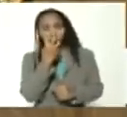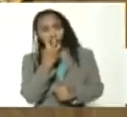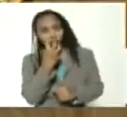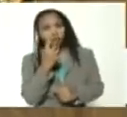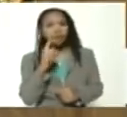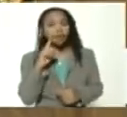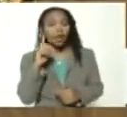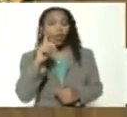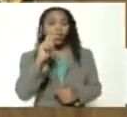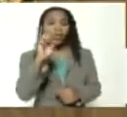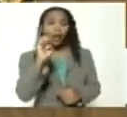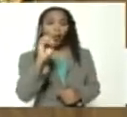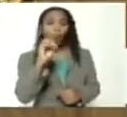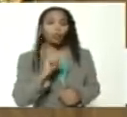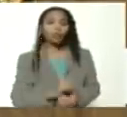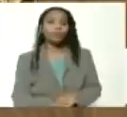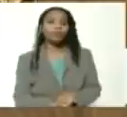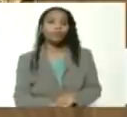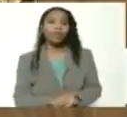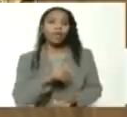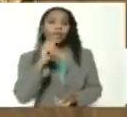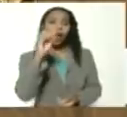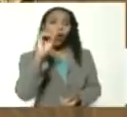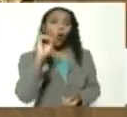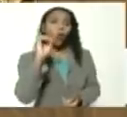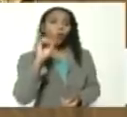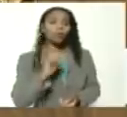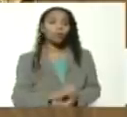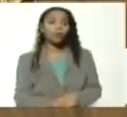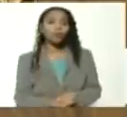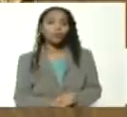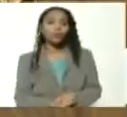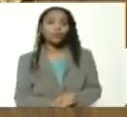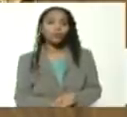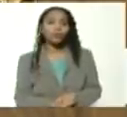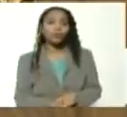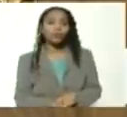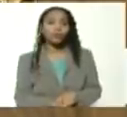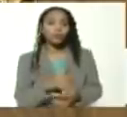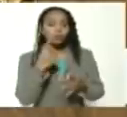TO, TO5, Cocollar, Yumare,